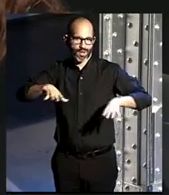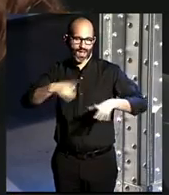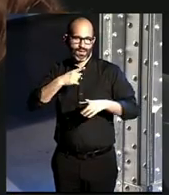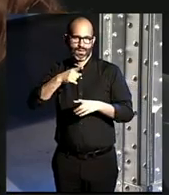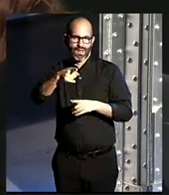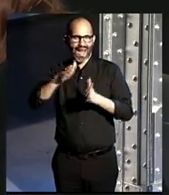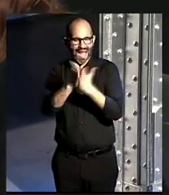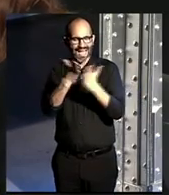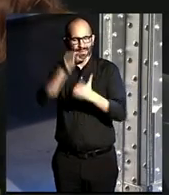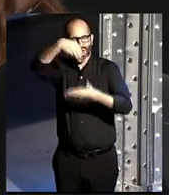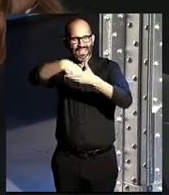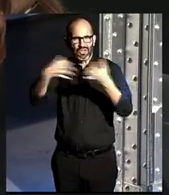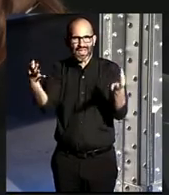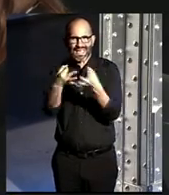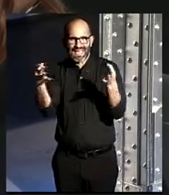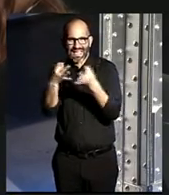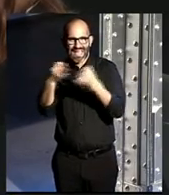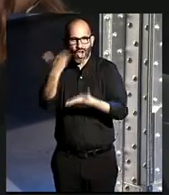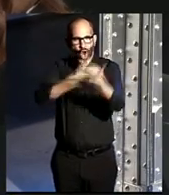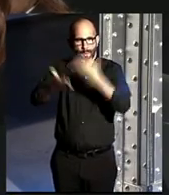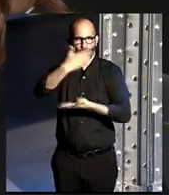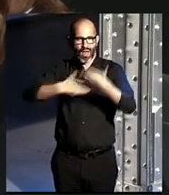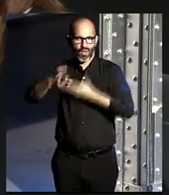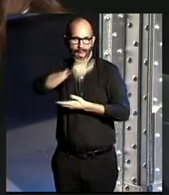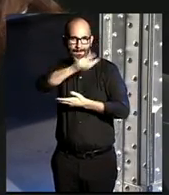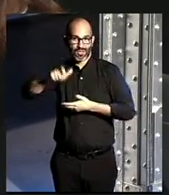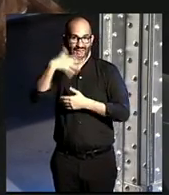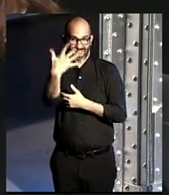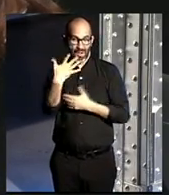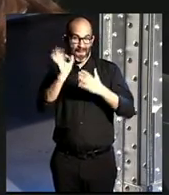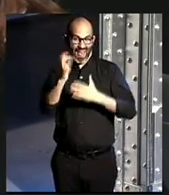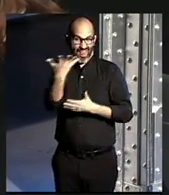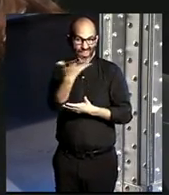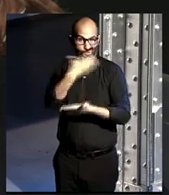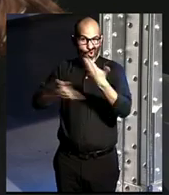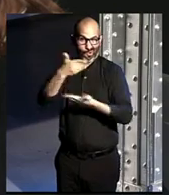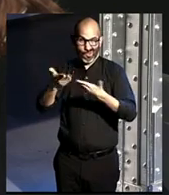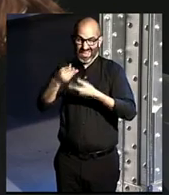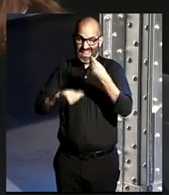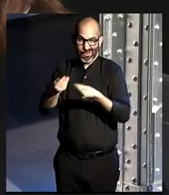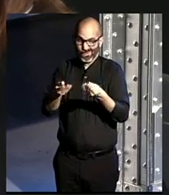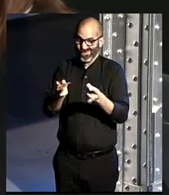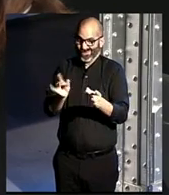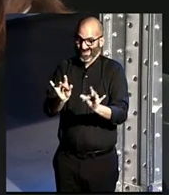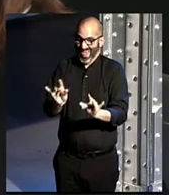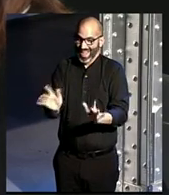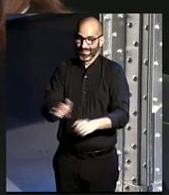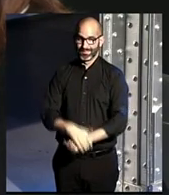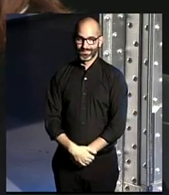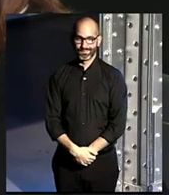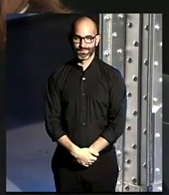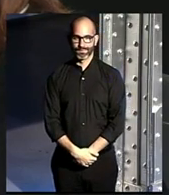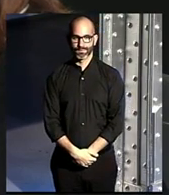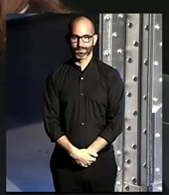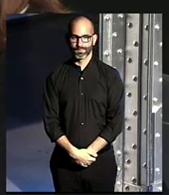que tenía 5 colaboradores, ninguno de los cuales hizo gran cosa. There's very good evidence that actually